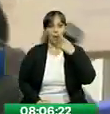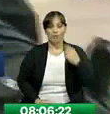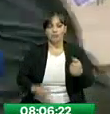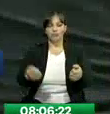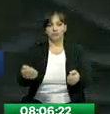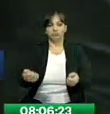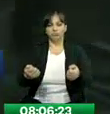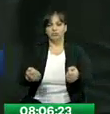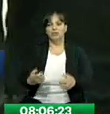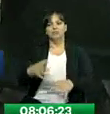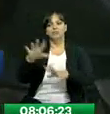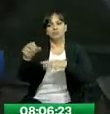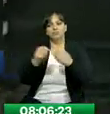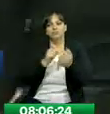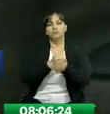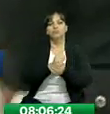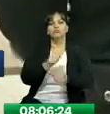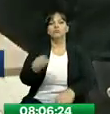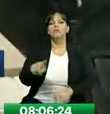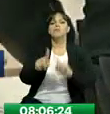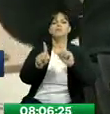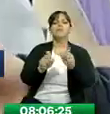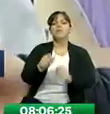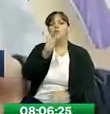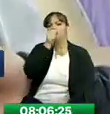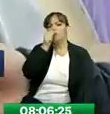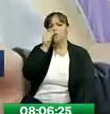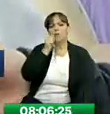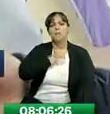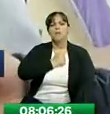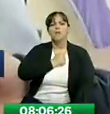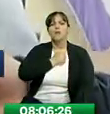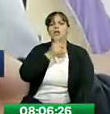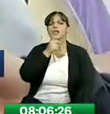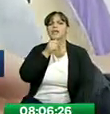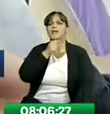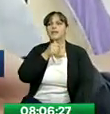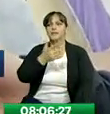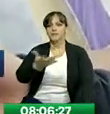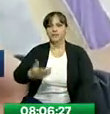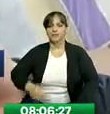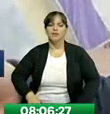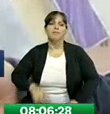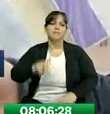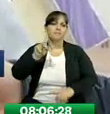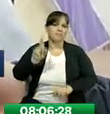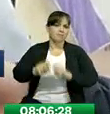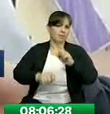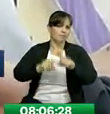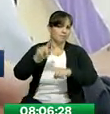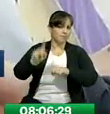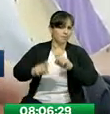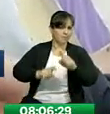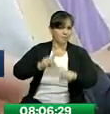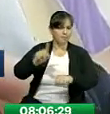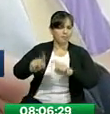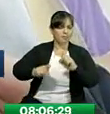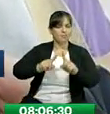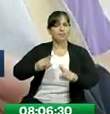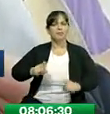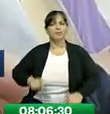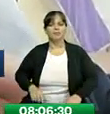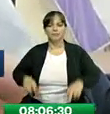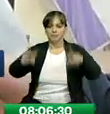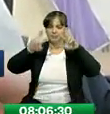fue detenido para fines investigativos ella ha traído al conductor para tomarle las versiones del caso para hacer